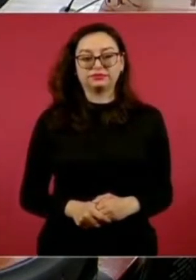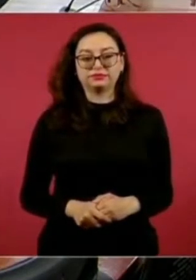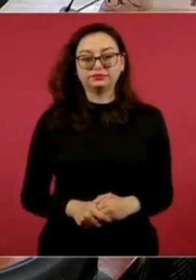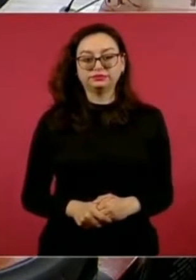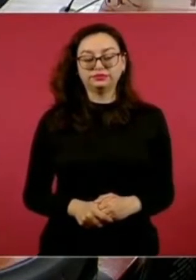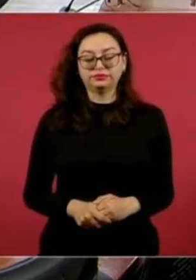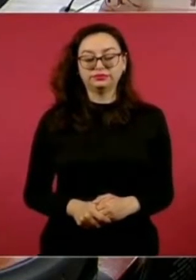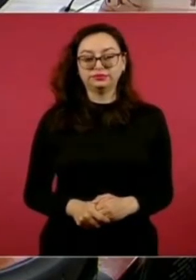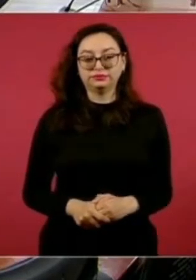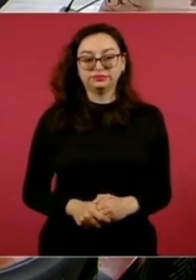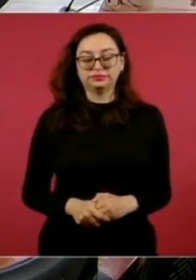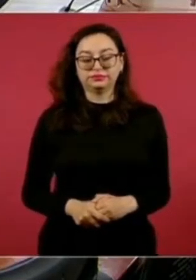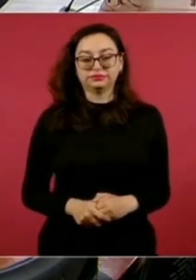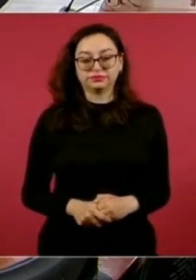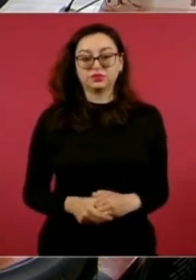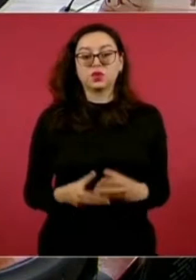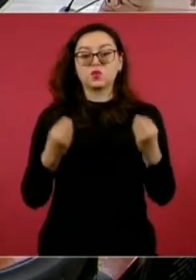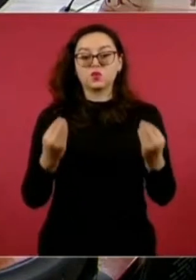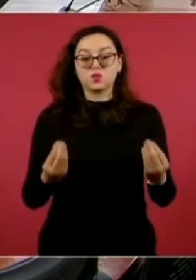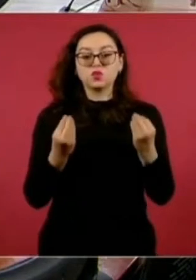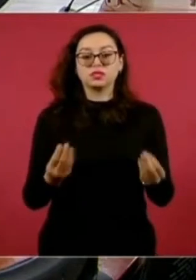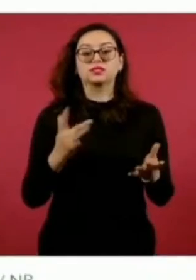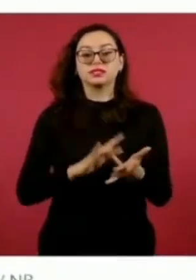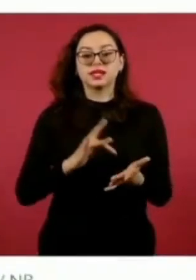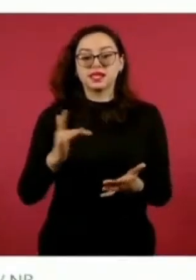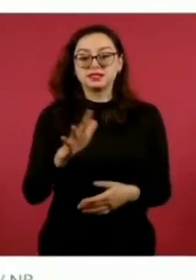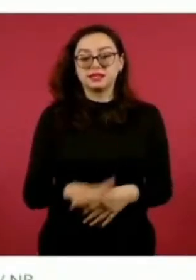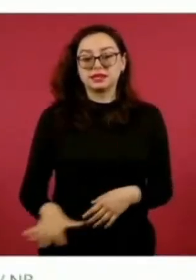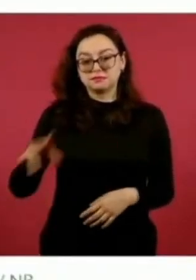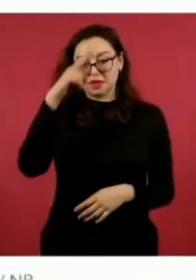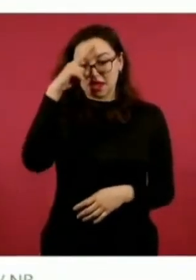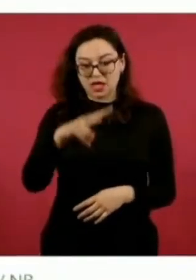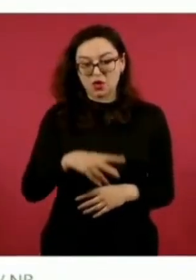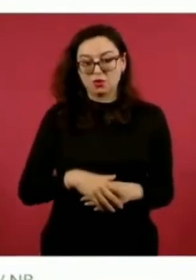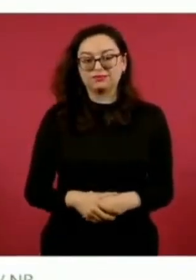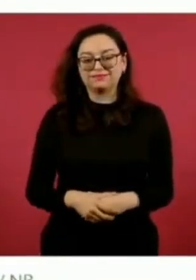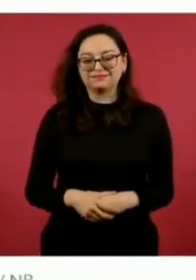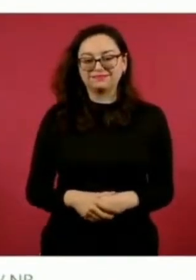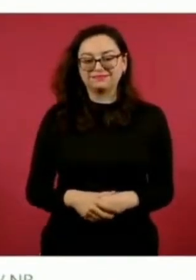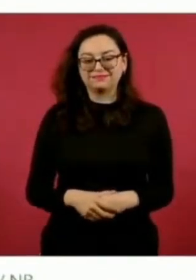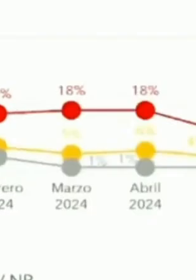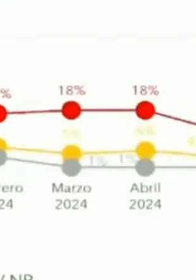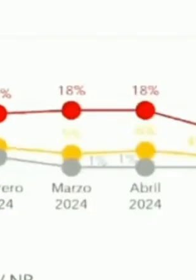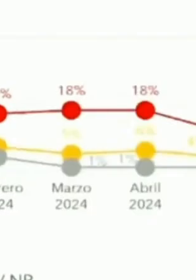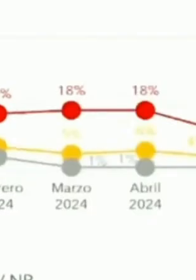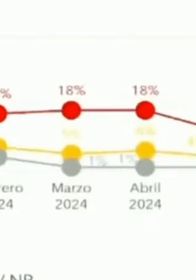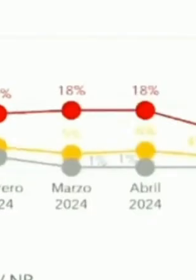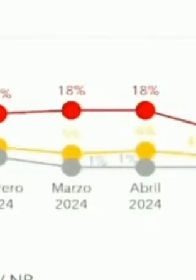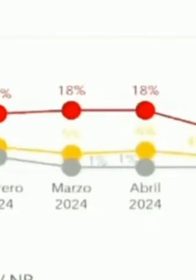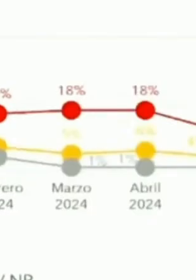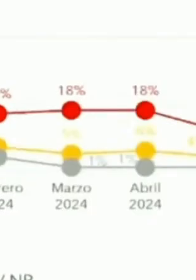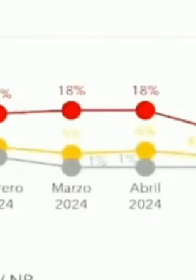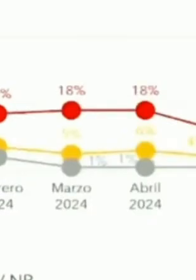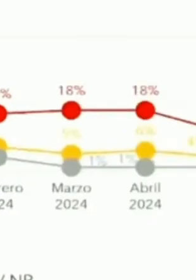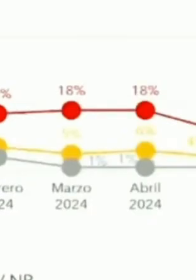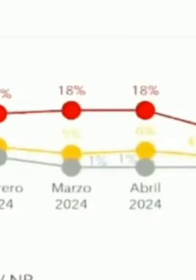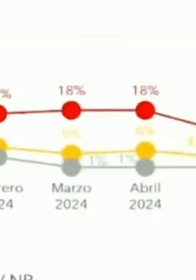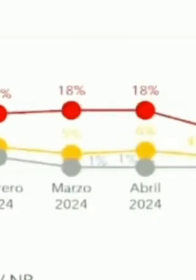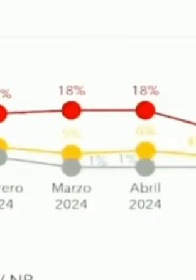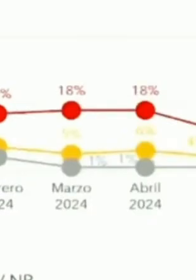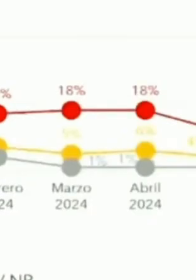Muchas gracias al pueblo de México, muchas gracias por su confianza.